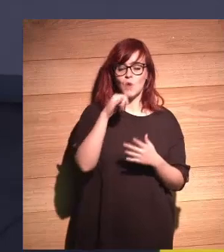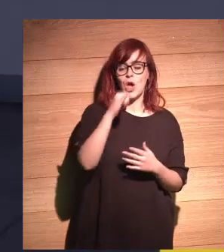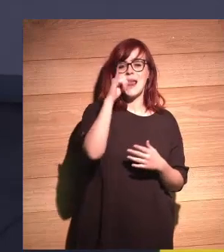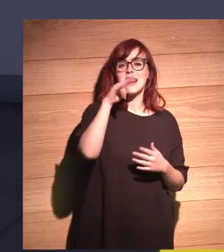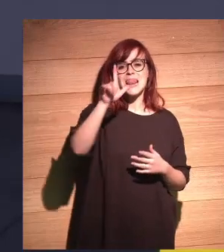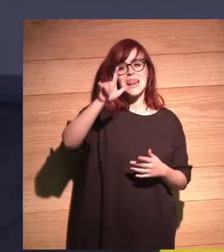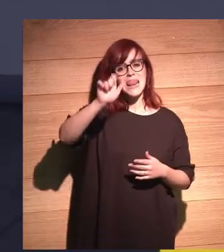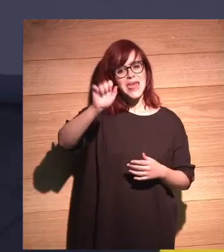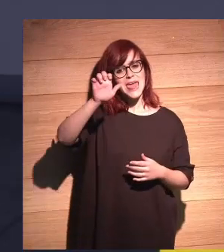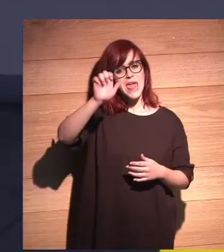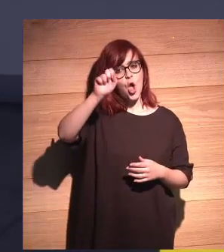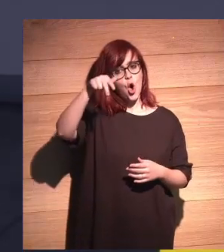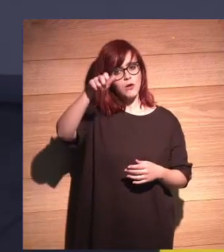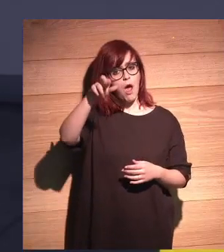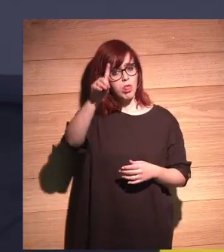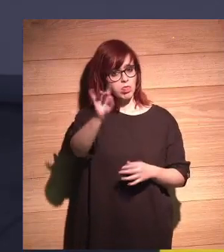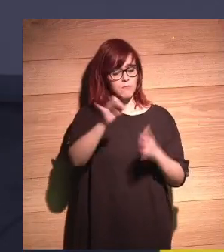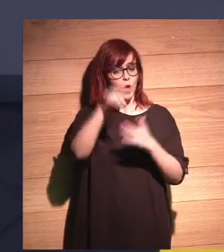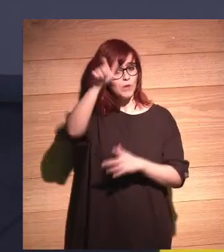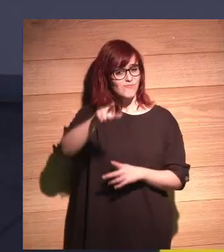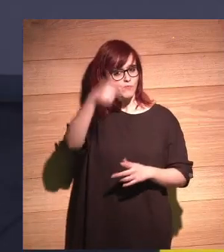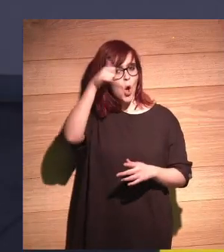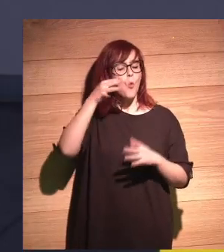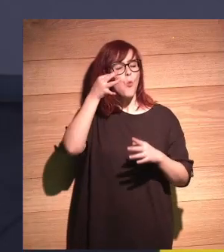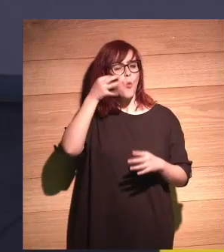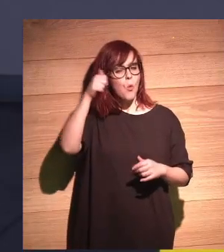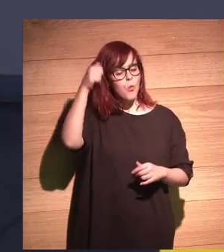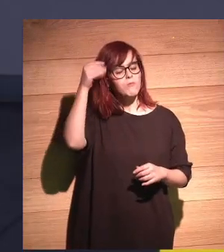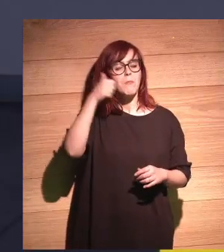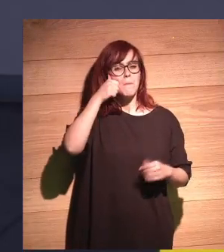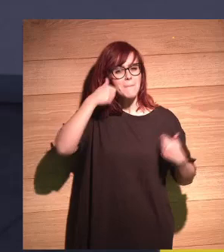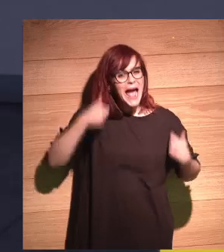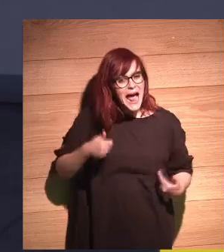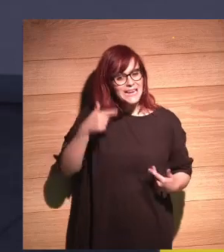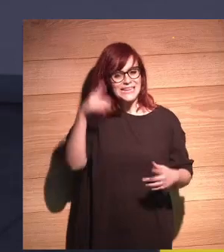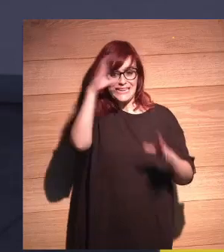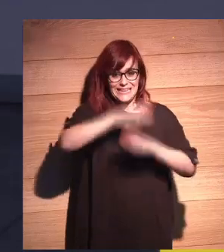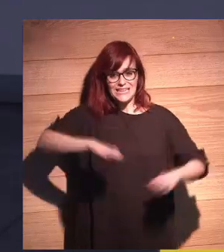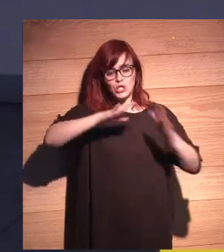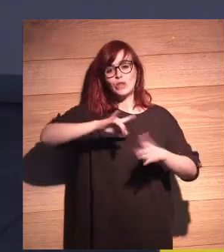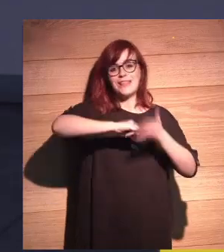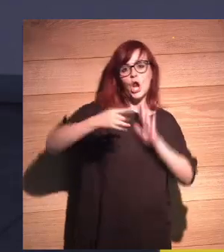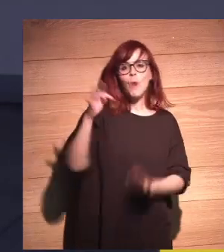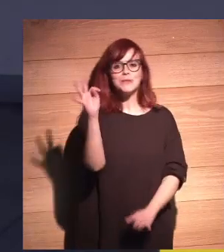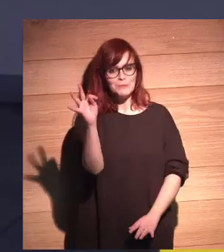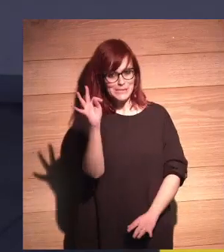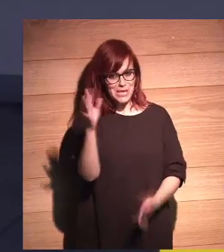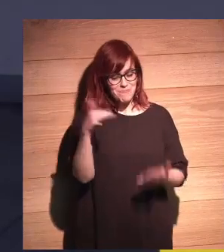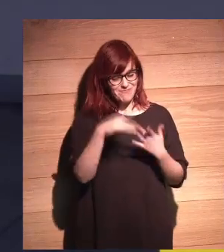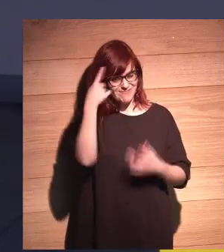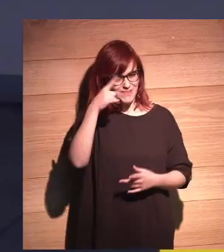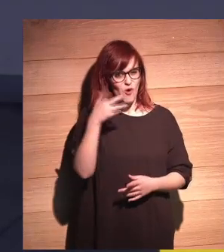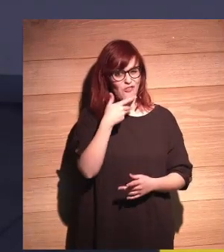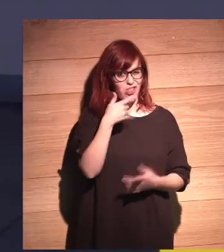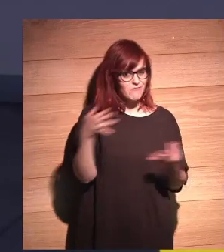creo que es uno de los grandes referentes del humanismo tecno-optimista, que me habéis oído mucho hablar